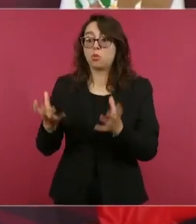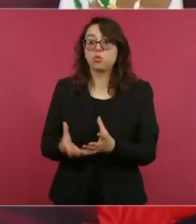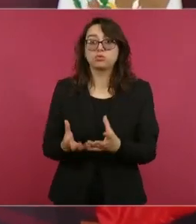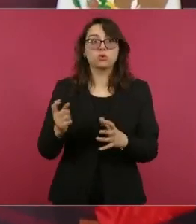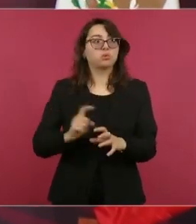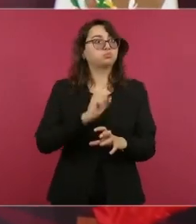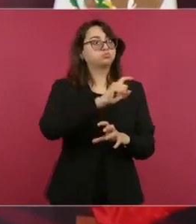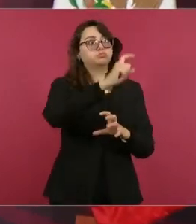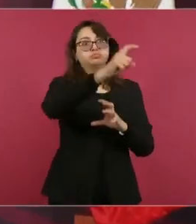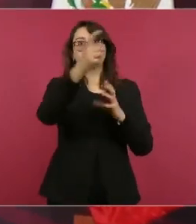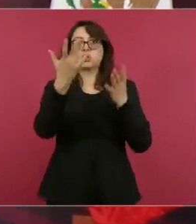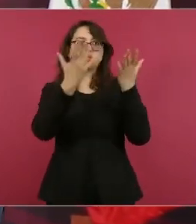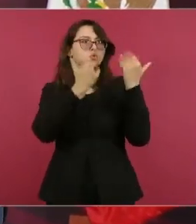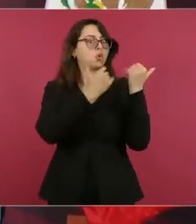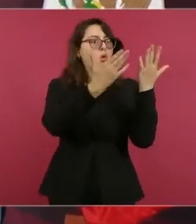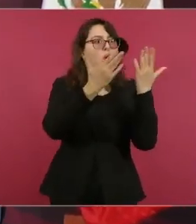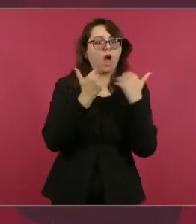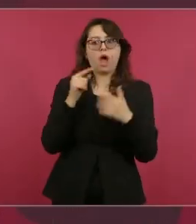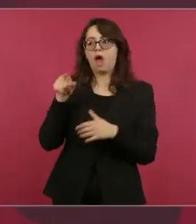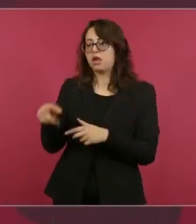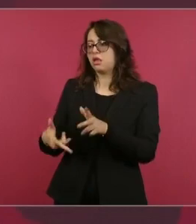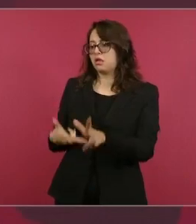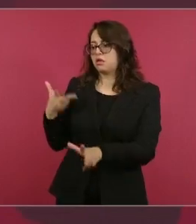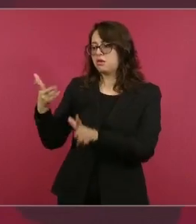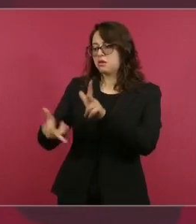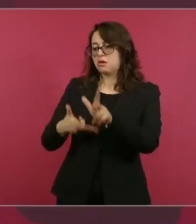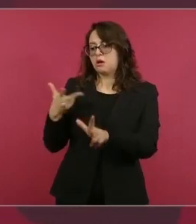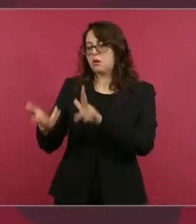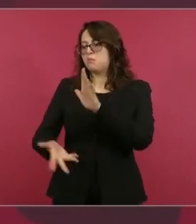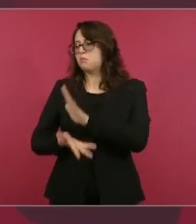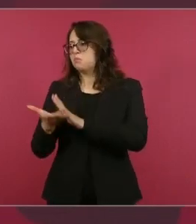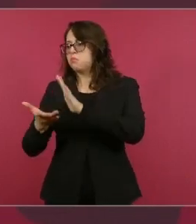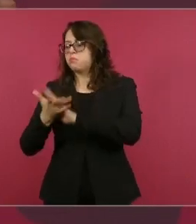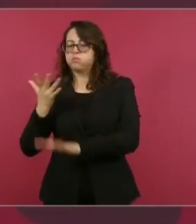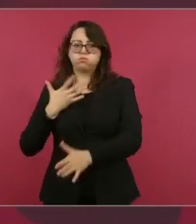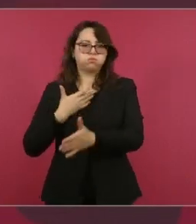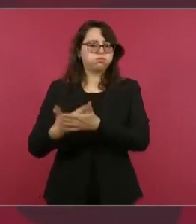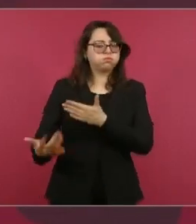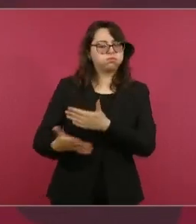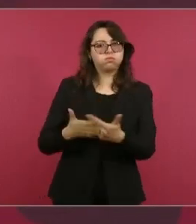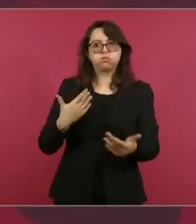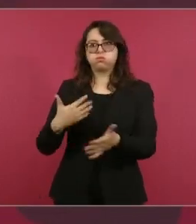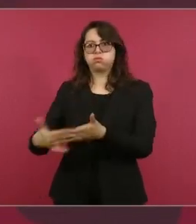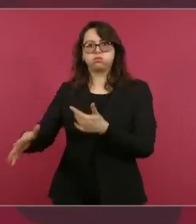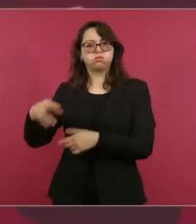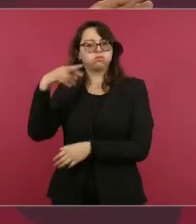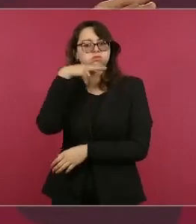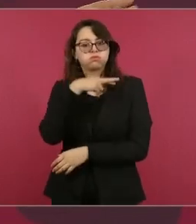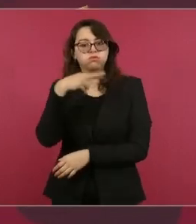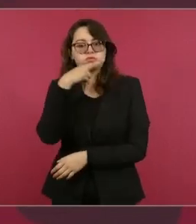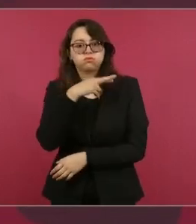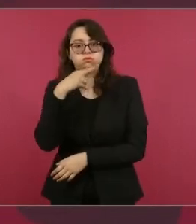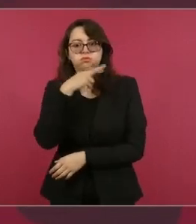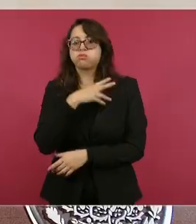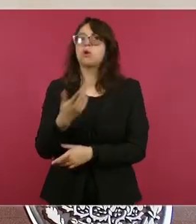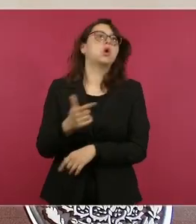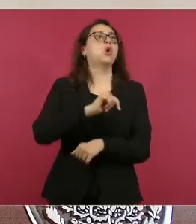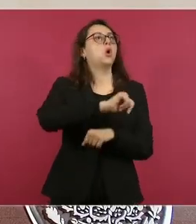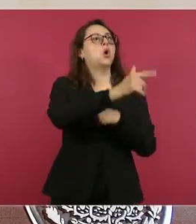en tan poco tiempo, ni en China, ni en España, en ningún lado. Ahí se los dejo de